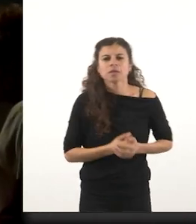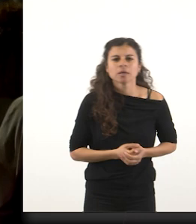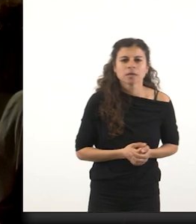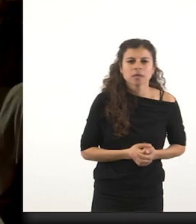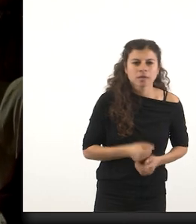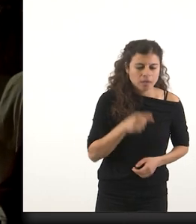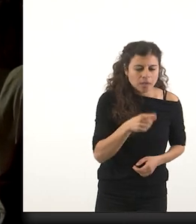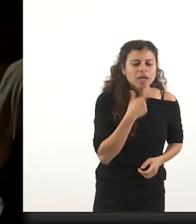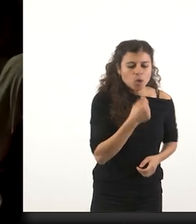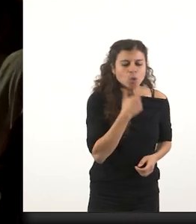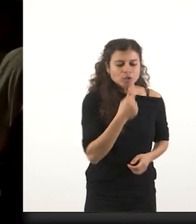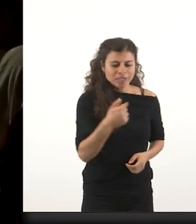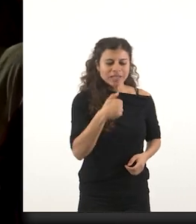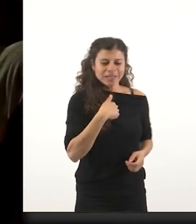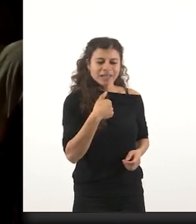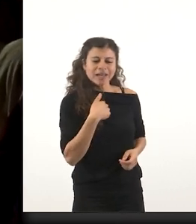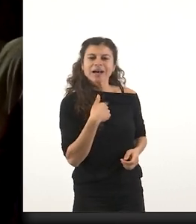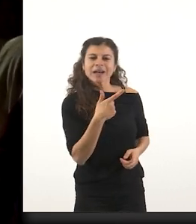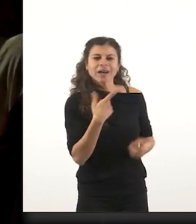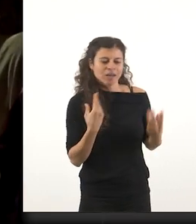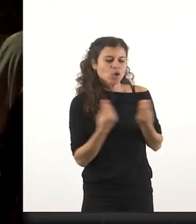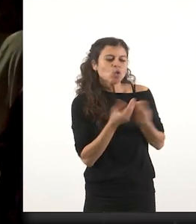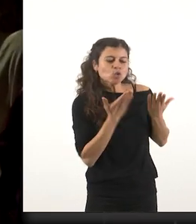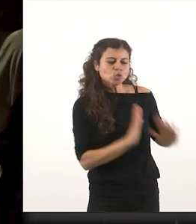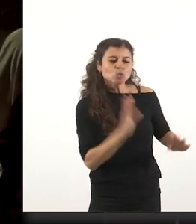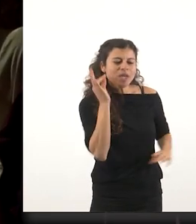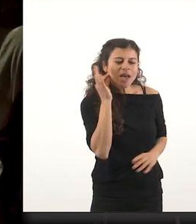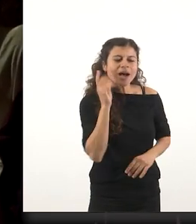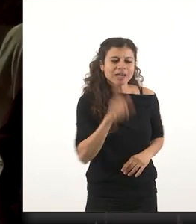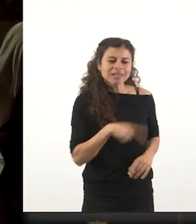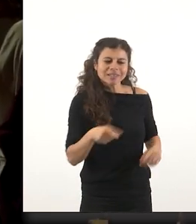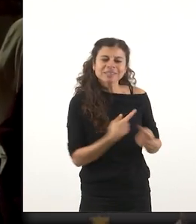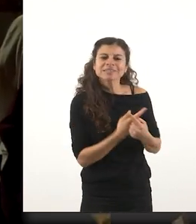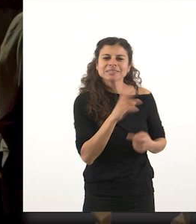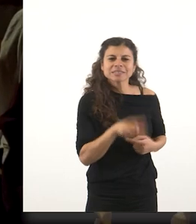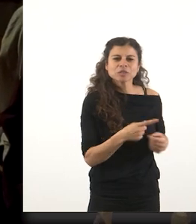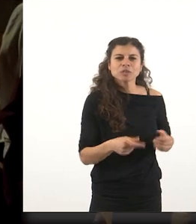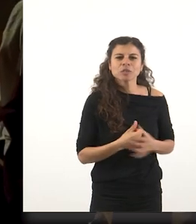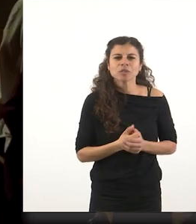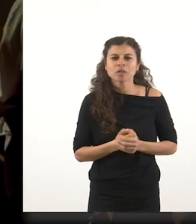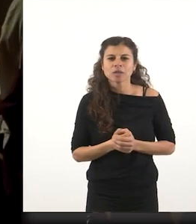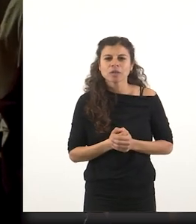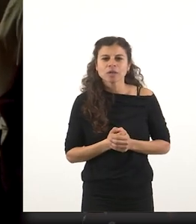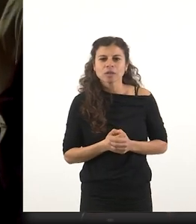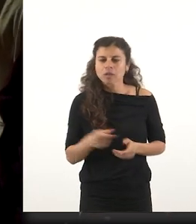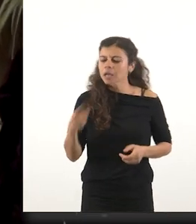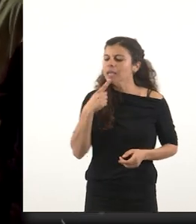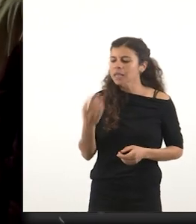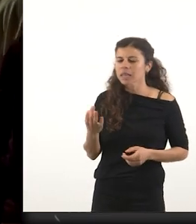usted le gustaría que yo fuera su yerno. Porque tengo un apaño bueno, ¿eh? ¿Qué dice? Yo soy lo más guapo del